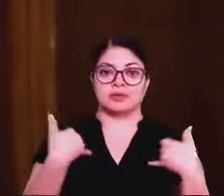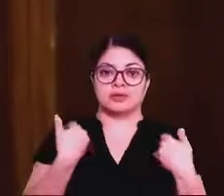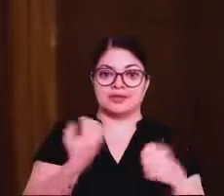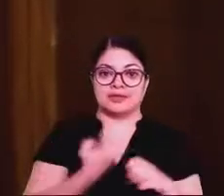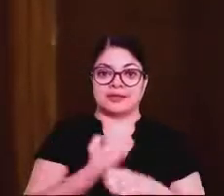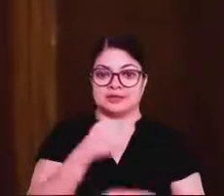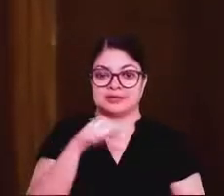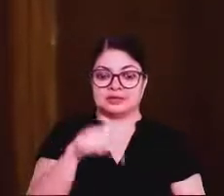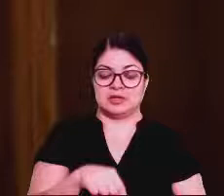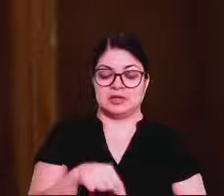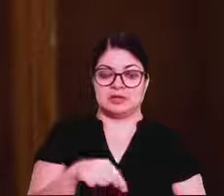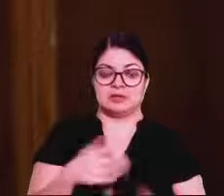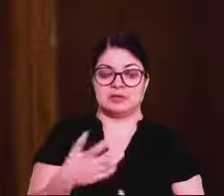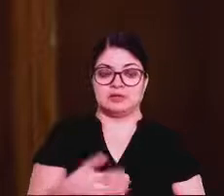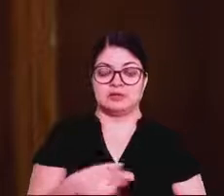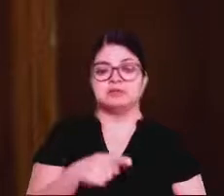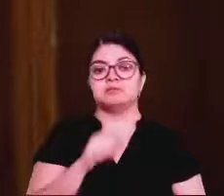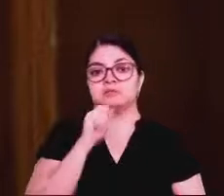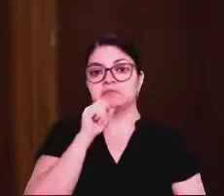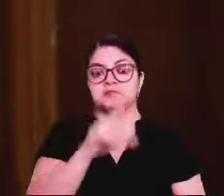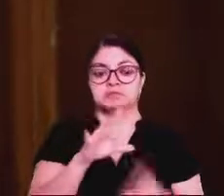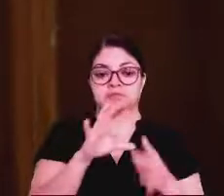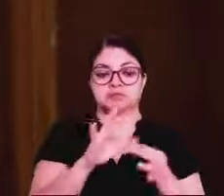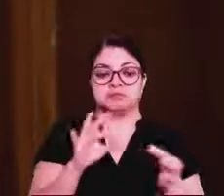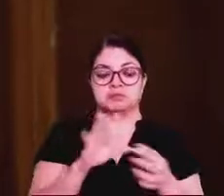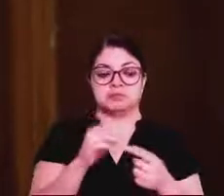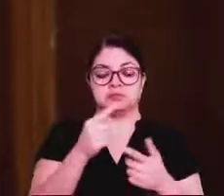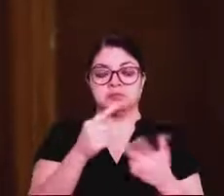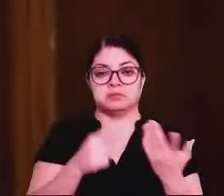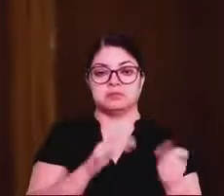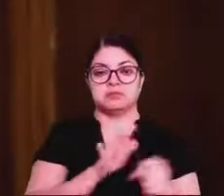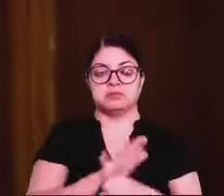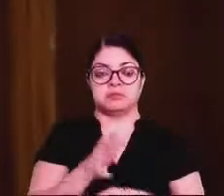entidad. Al tenor de lo siguiente,